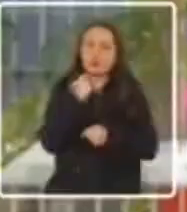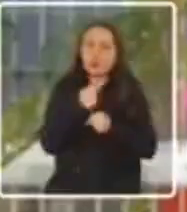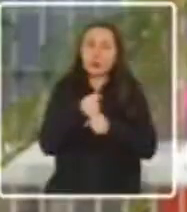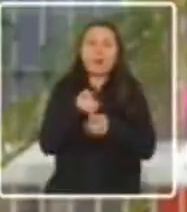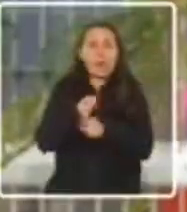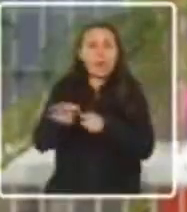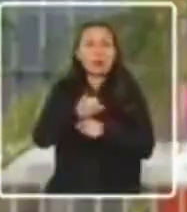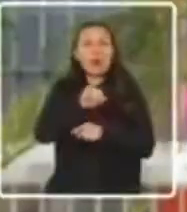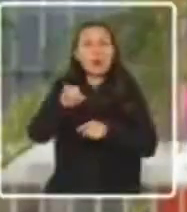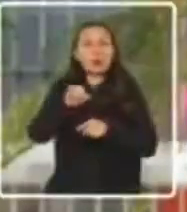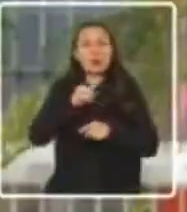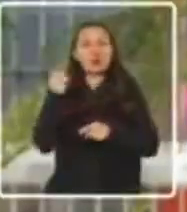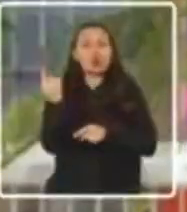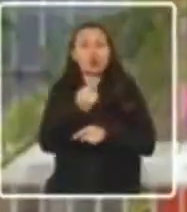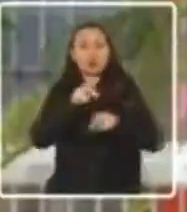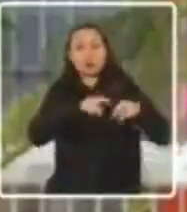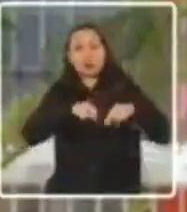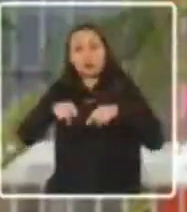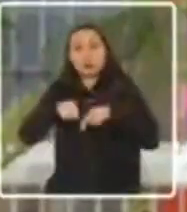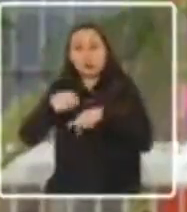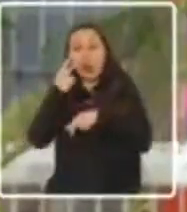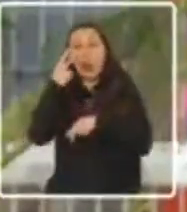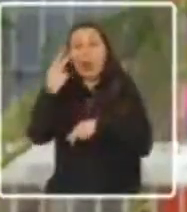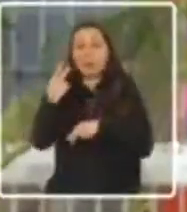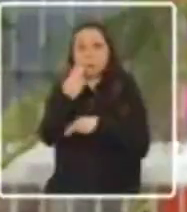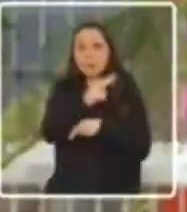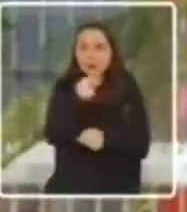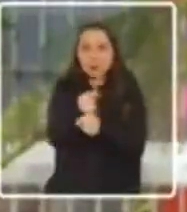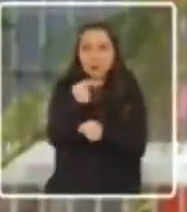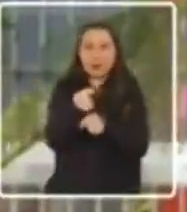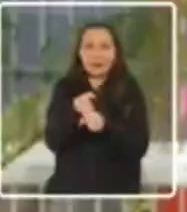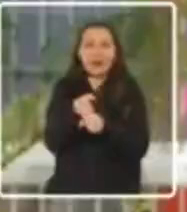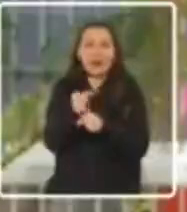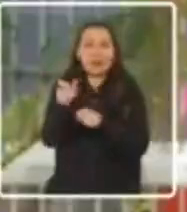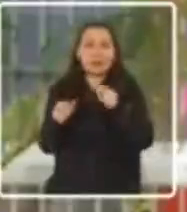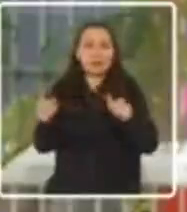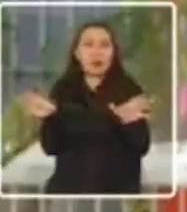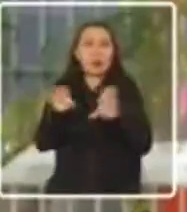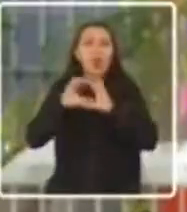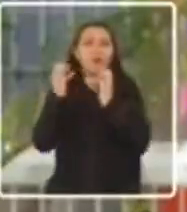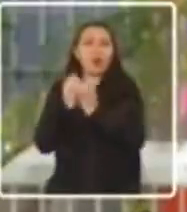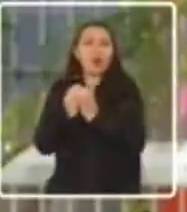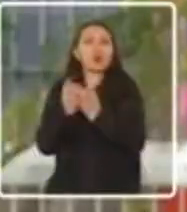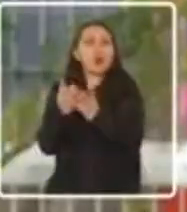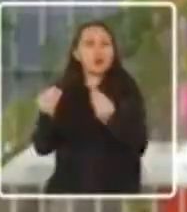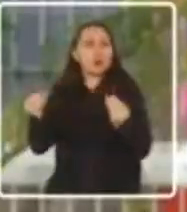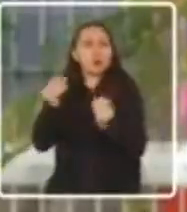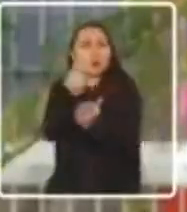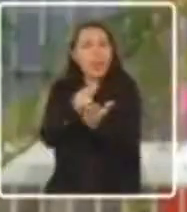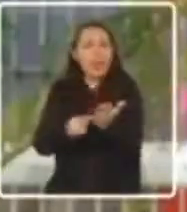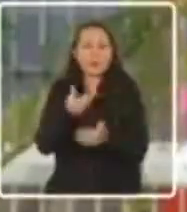Les recomiendo que después se den una vuelta, a todos los que están acá, dense una vuelta para ver el trabajo que hacen los chicos y chicas de la Corporación Multiarte, porque en verdad